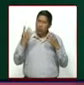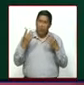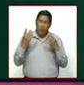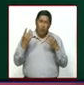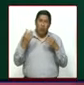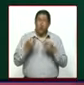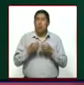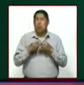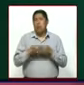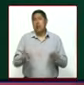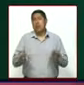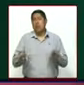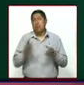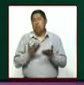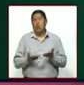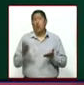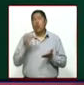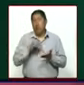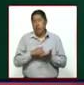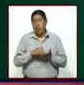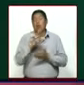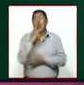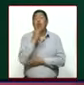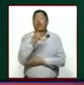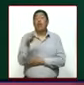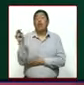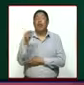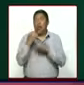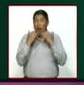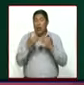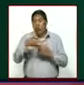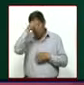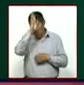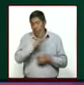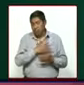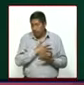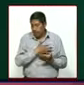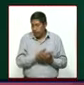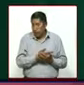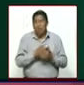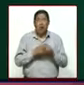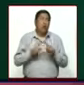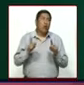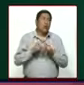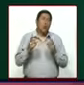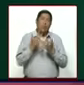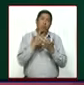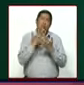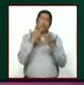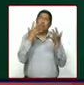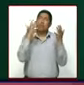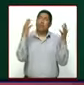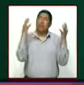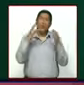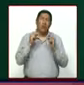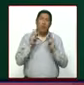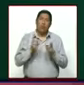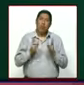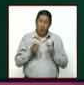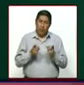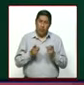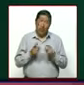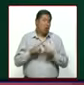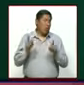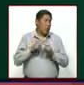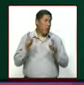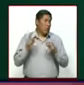se ha perdido y que tenemos que reactivar. La naturaleza, gracias a Dios, es bondadosa, pero los bosques primarios no volverán a hacer lo mismo,